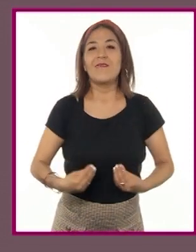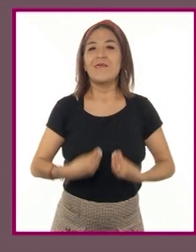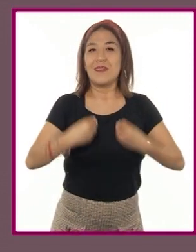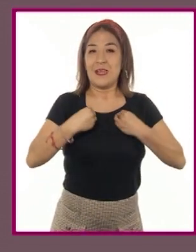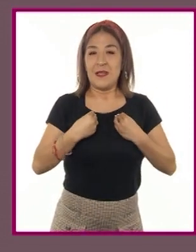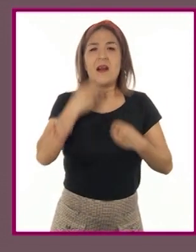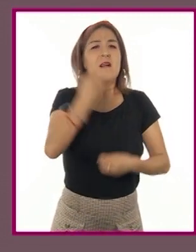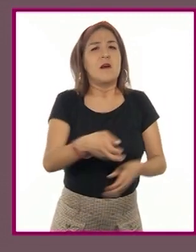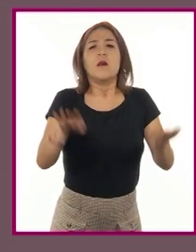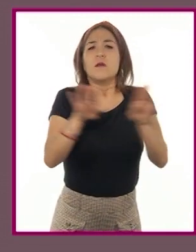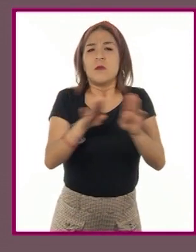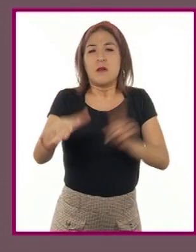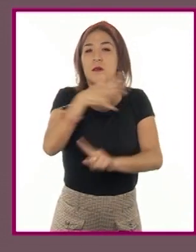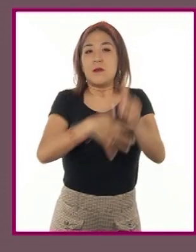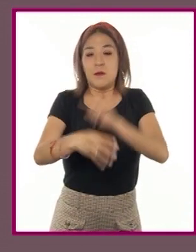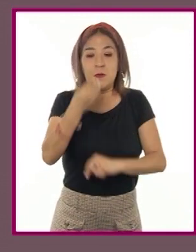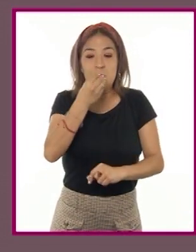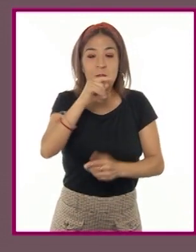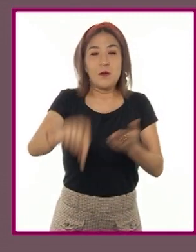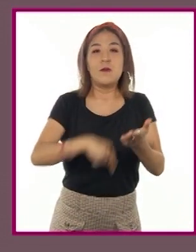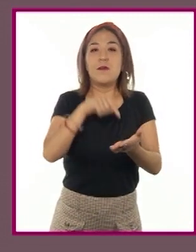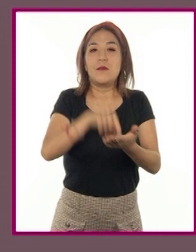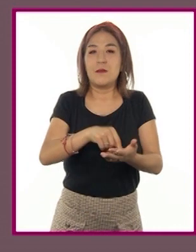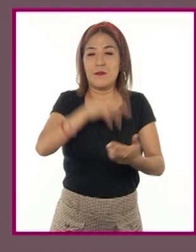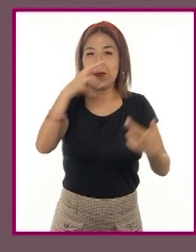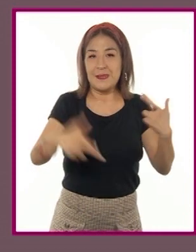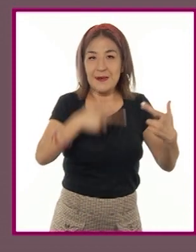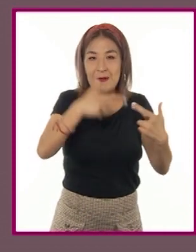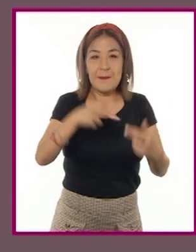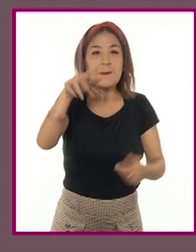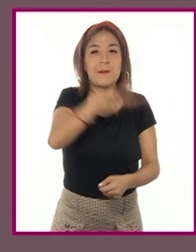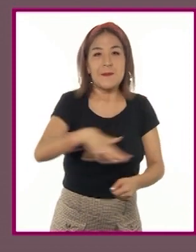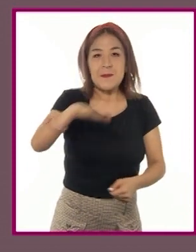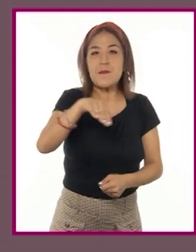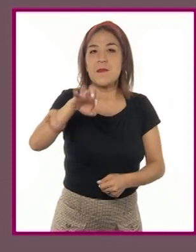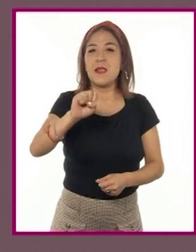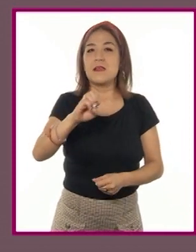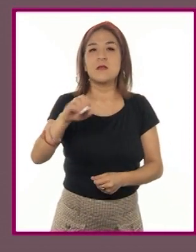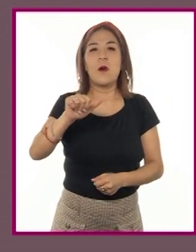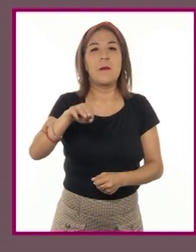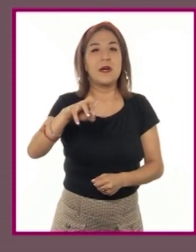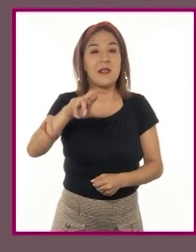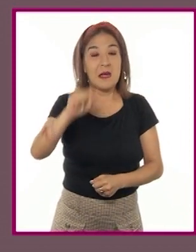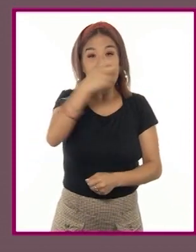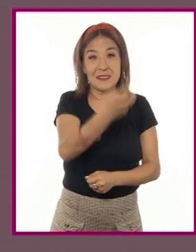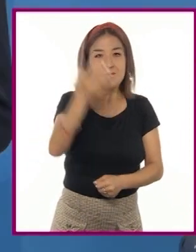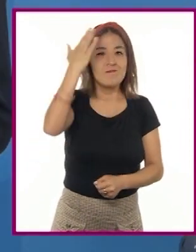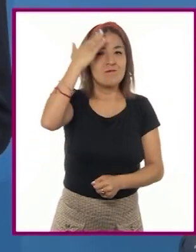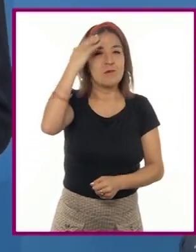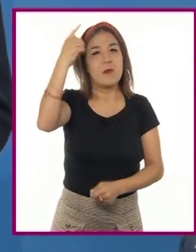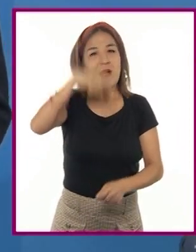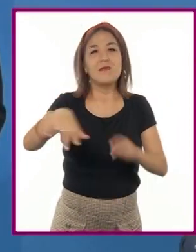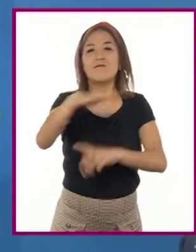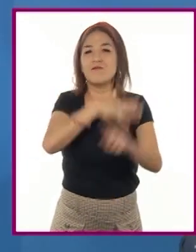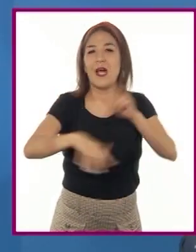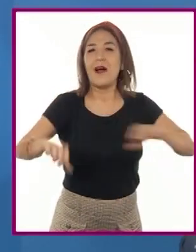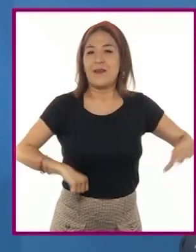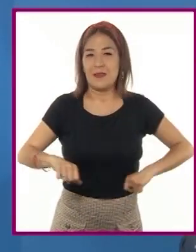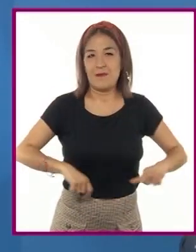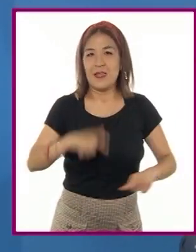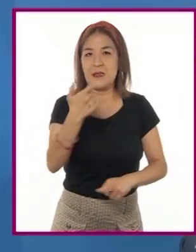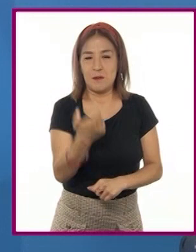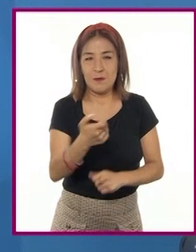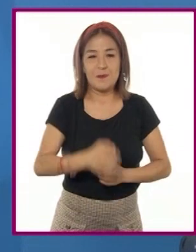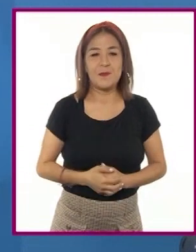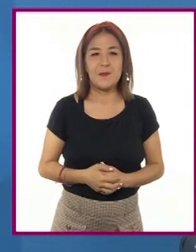Fue base de la alimentación de la región mesoamericana y eje de la actividad económica. Para poder adentrarnos